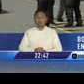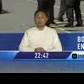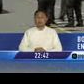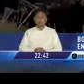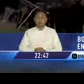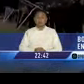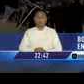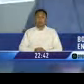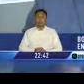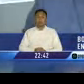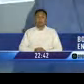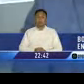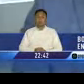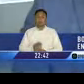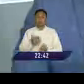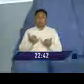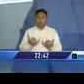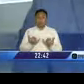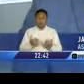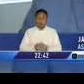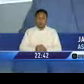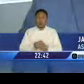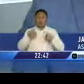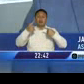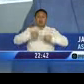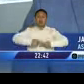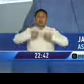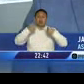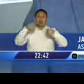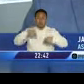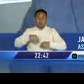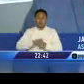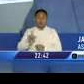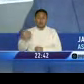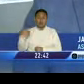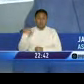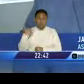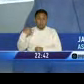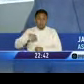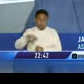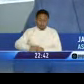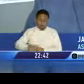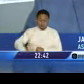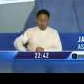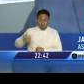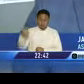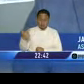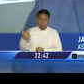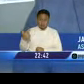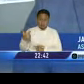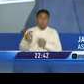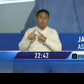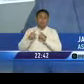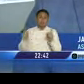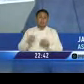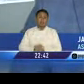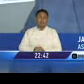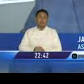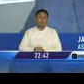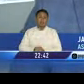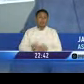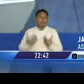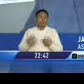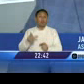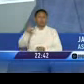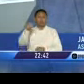control en la frontera. Hoy por hoy la aduana ya utiliza o ya porta armamentos, pero ellos lo tienen que hacer como cualquier